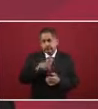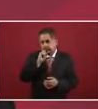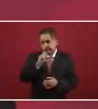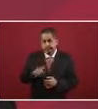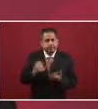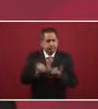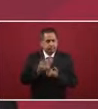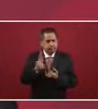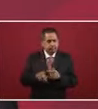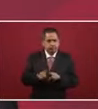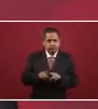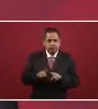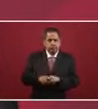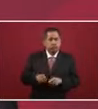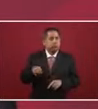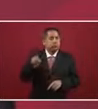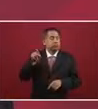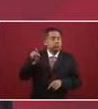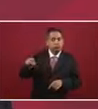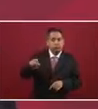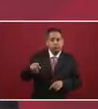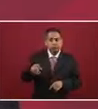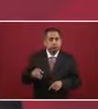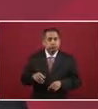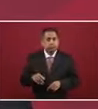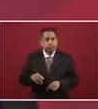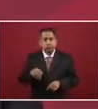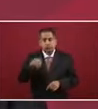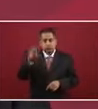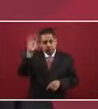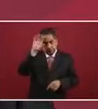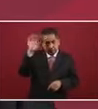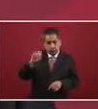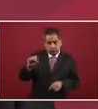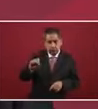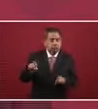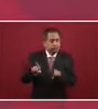planta termoeléctrica en Morelos.